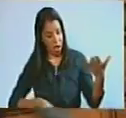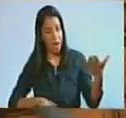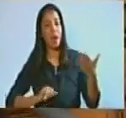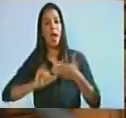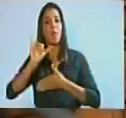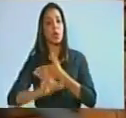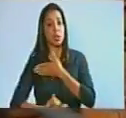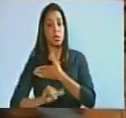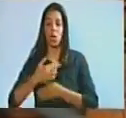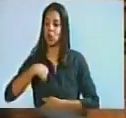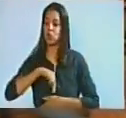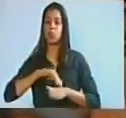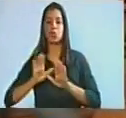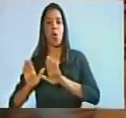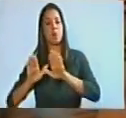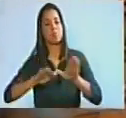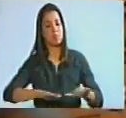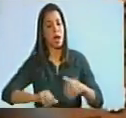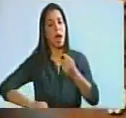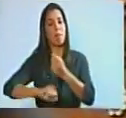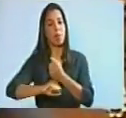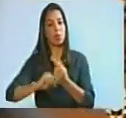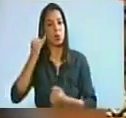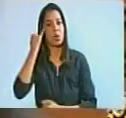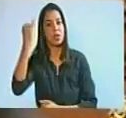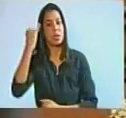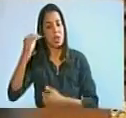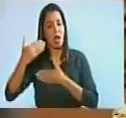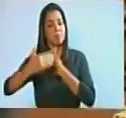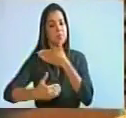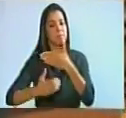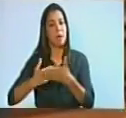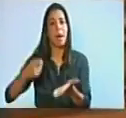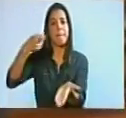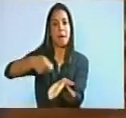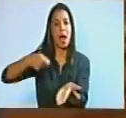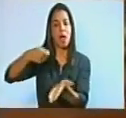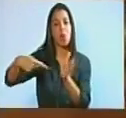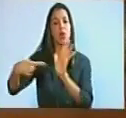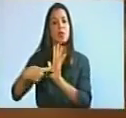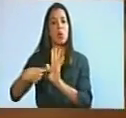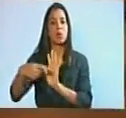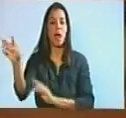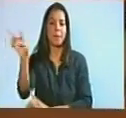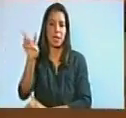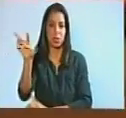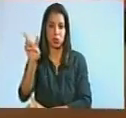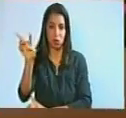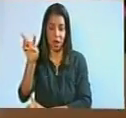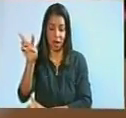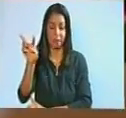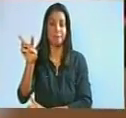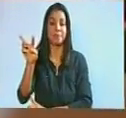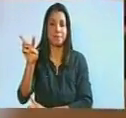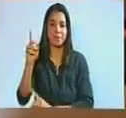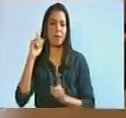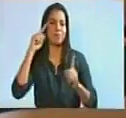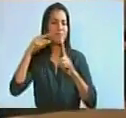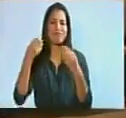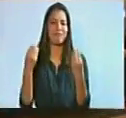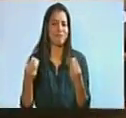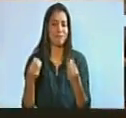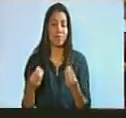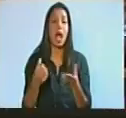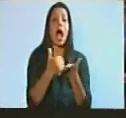y acompañar este importante proceso de refinanciamiento de la deuda externa de Venezuela en favor de